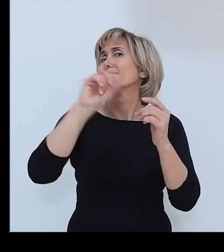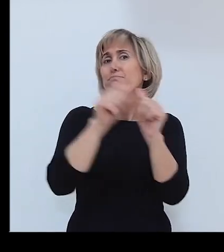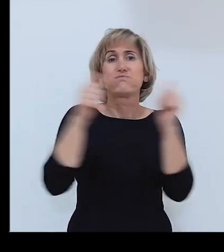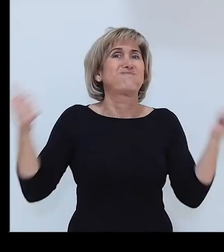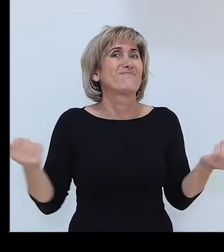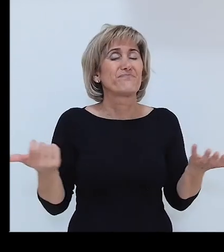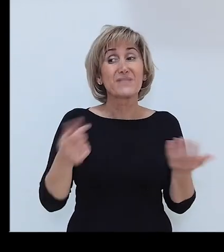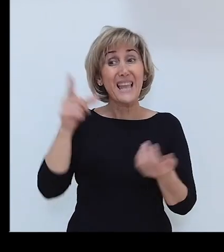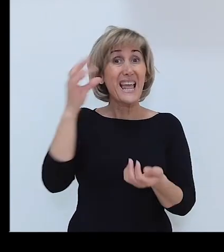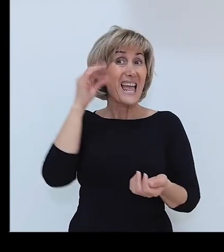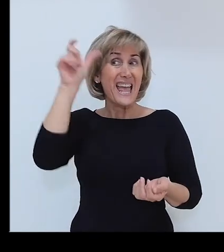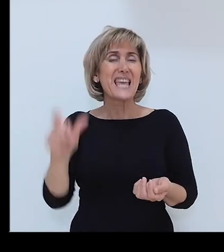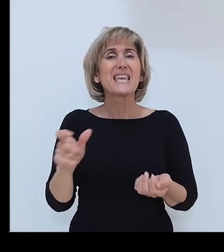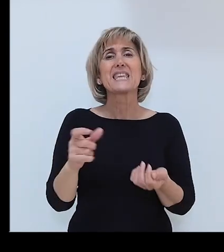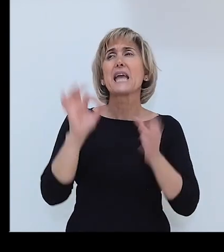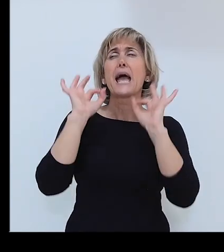case,